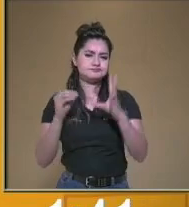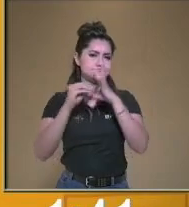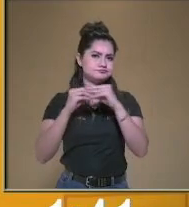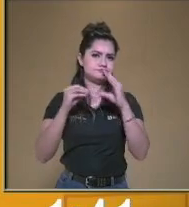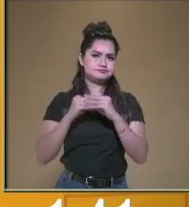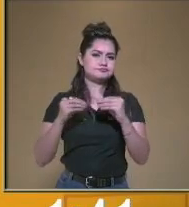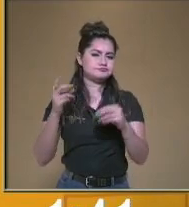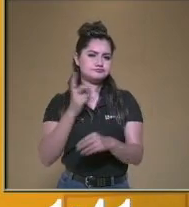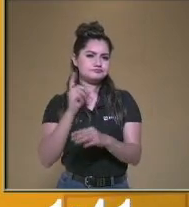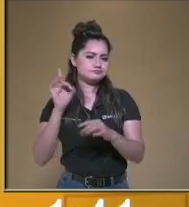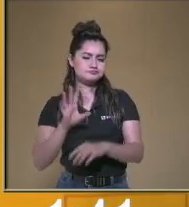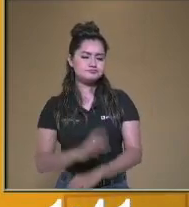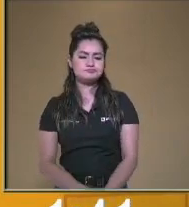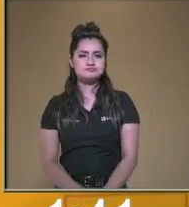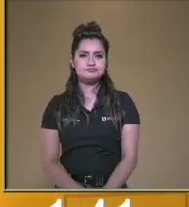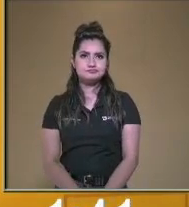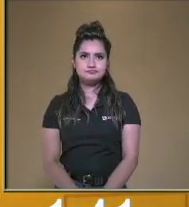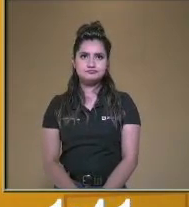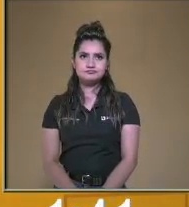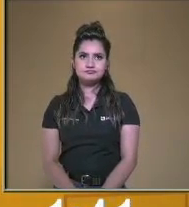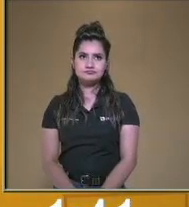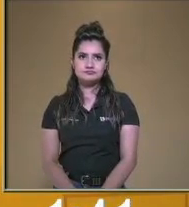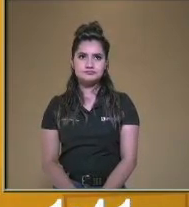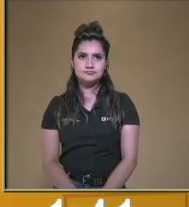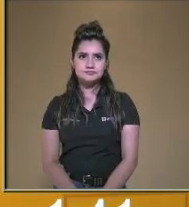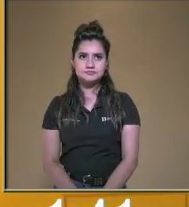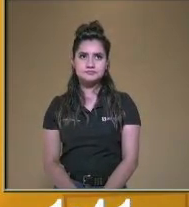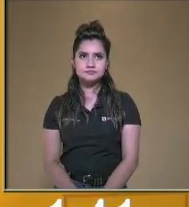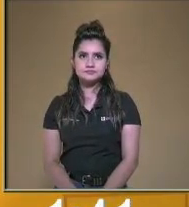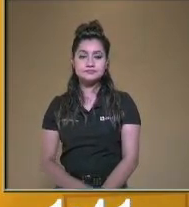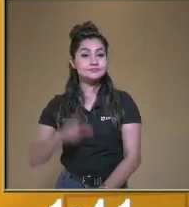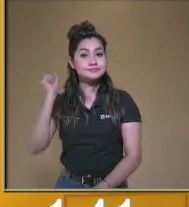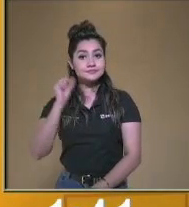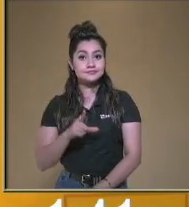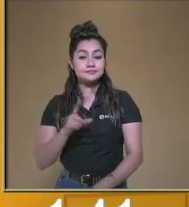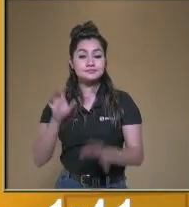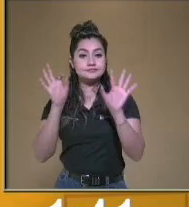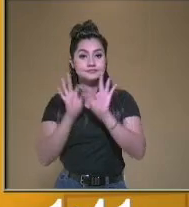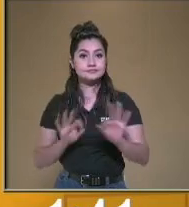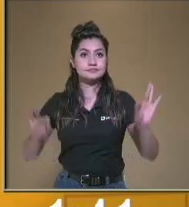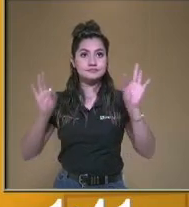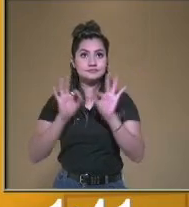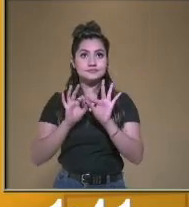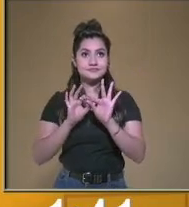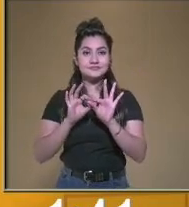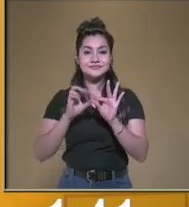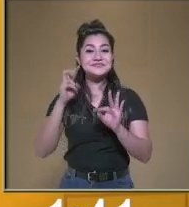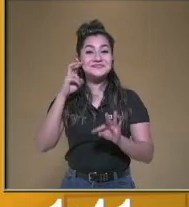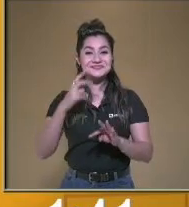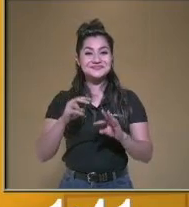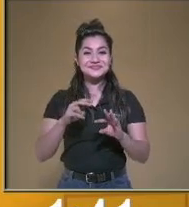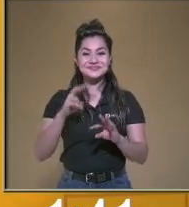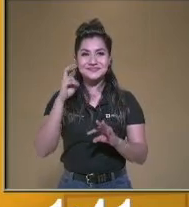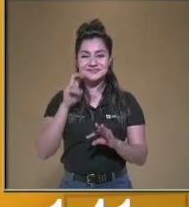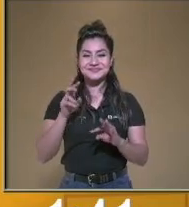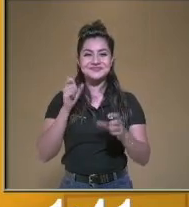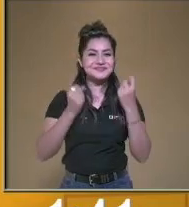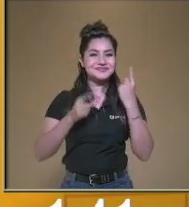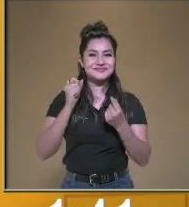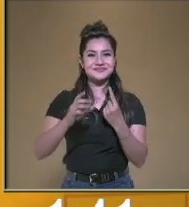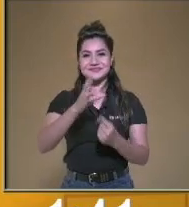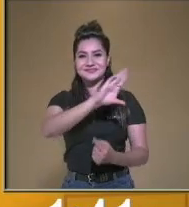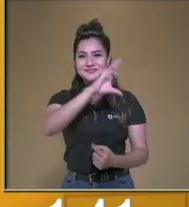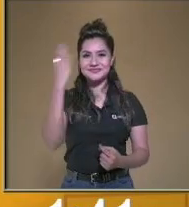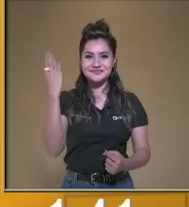perritos y les va a encantar. Y bueno, parte de esta plática también es presuman a sus mascotas, si podemos pasar el video